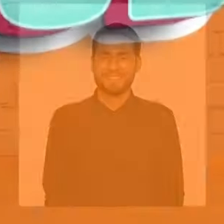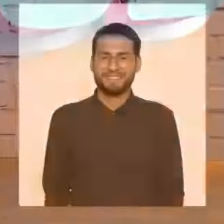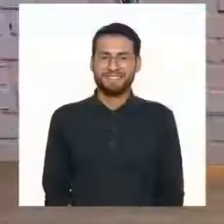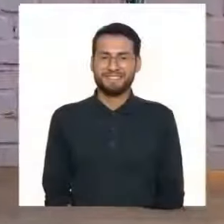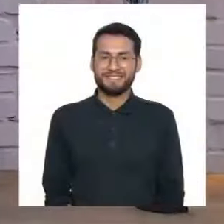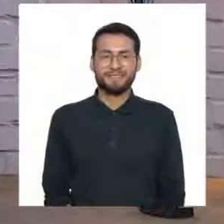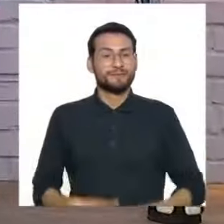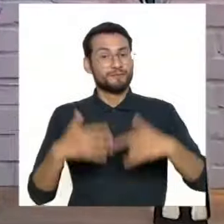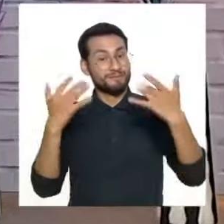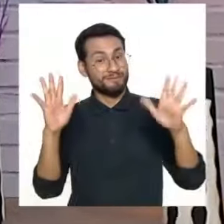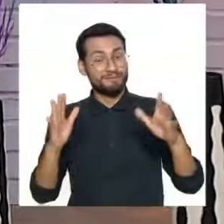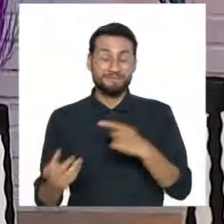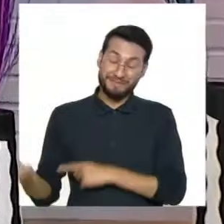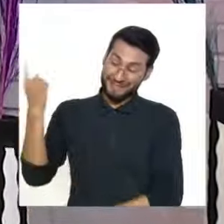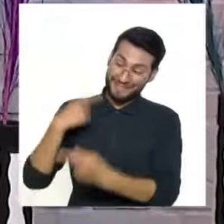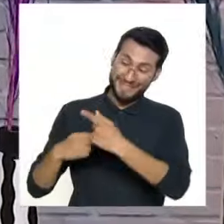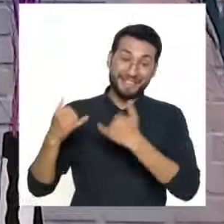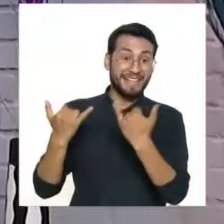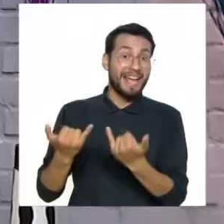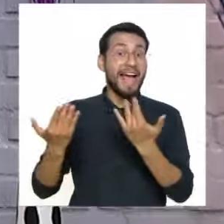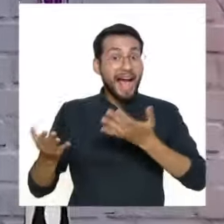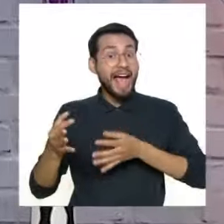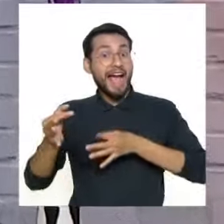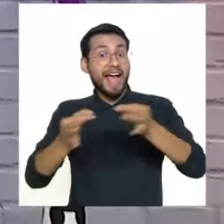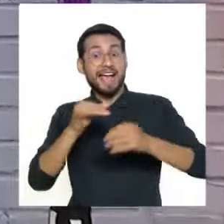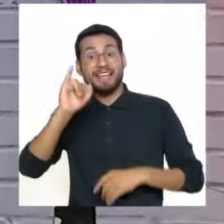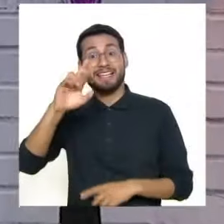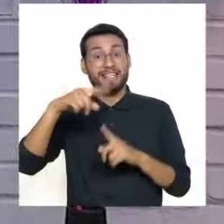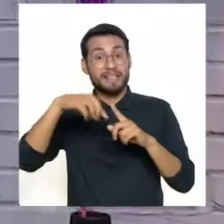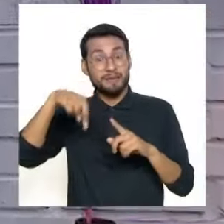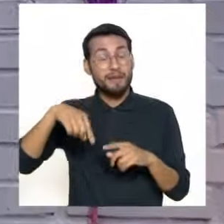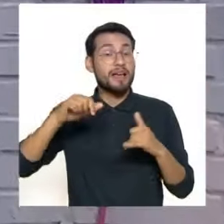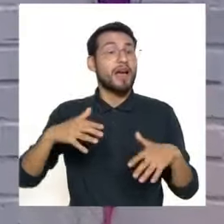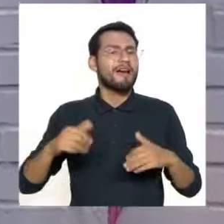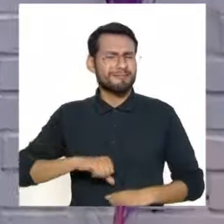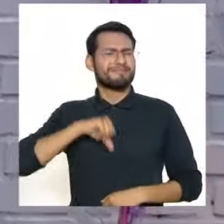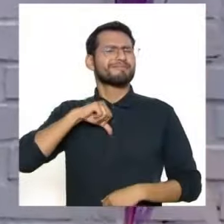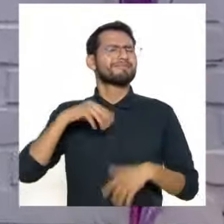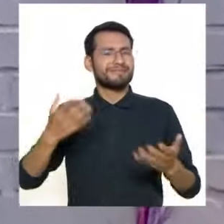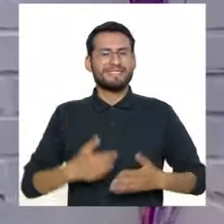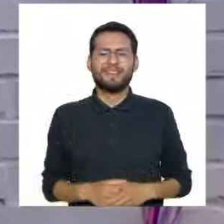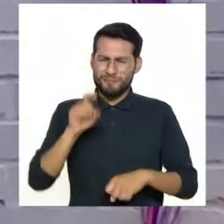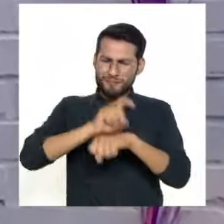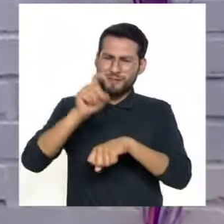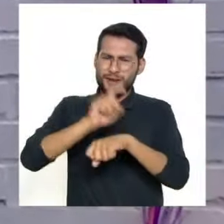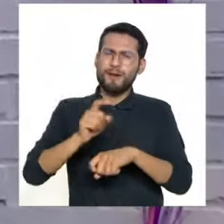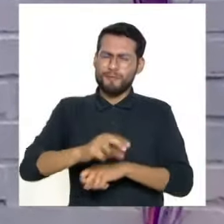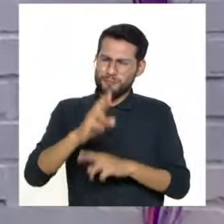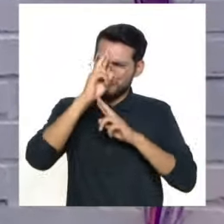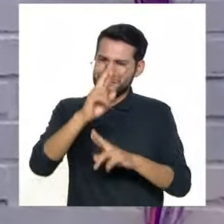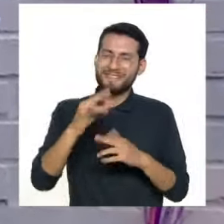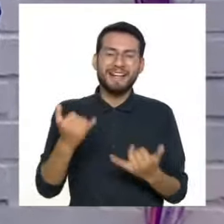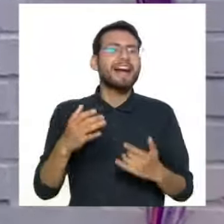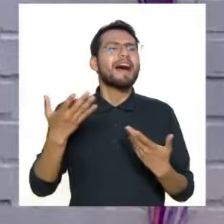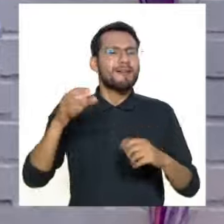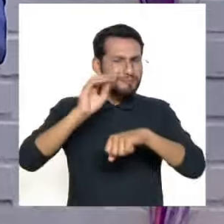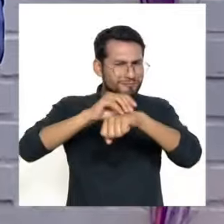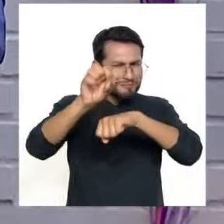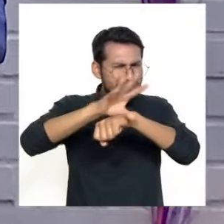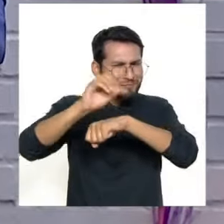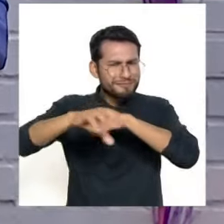el ya estamos de regreso y te queremos contar que el irtp se enorgullece en presentar forjando valores una campaña para la